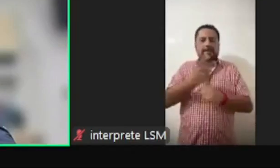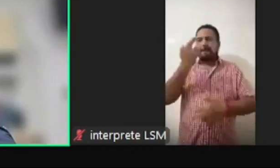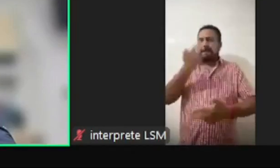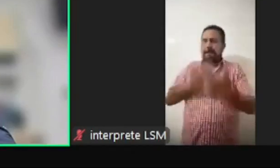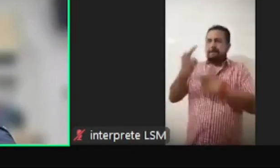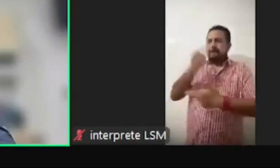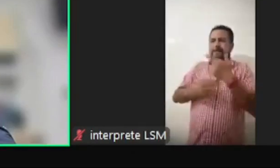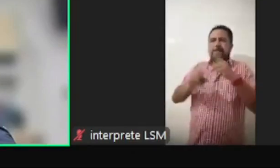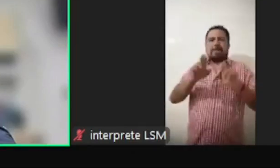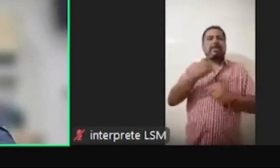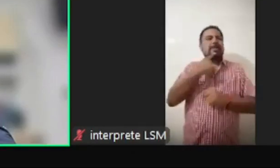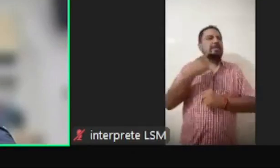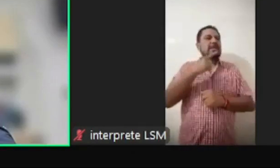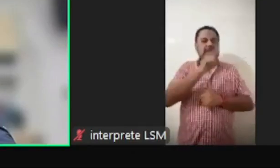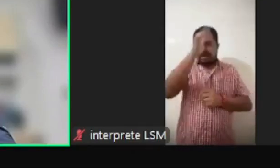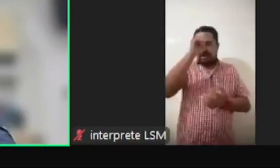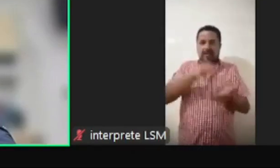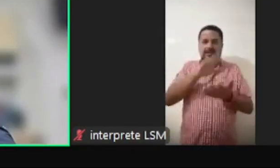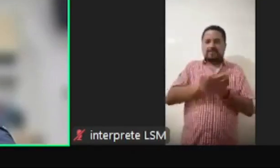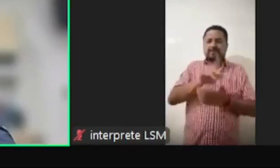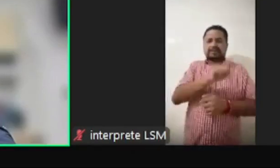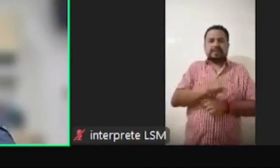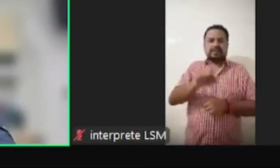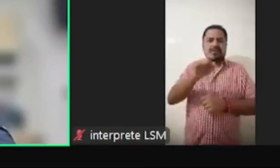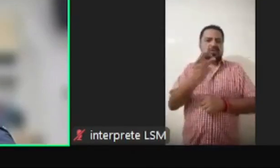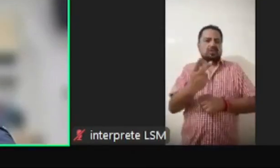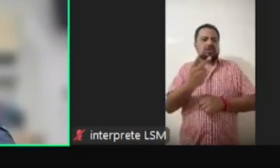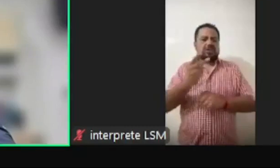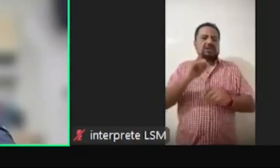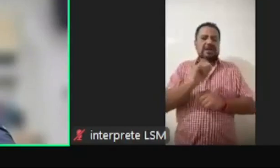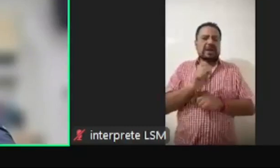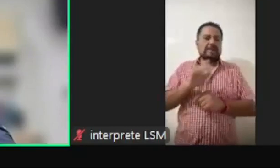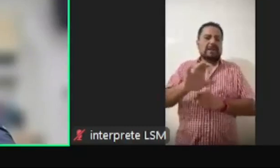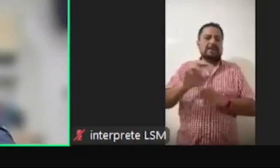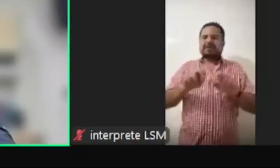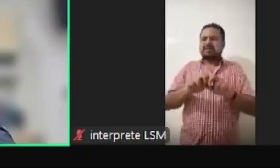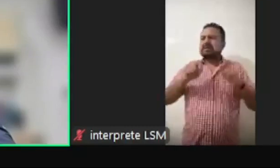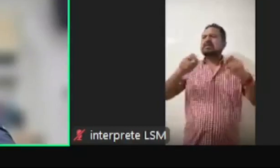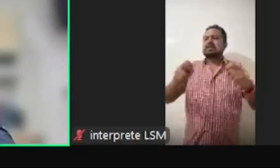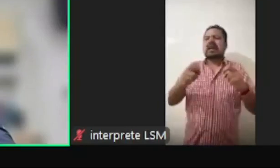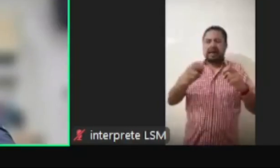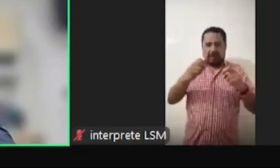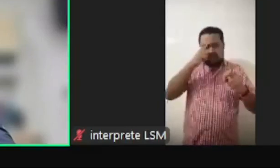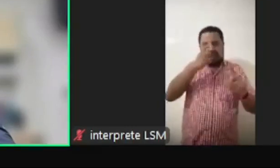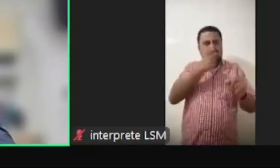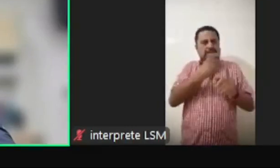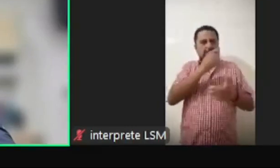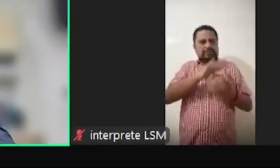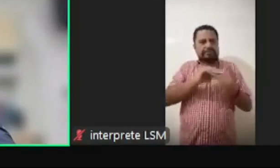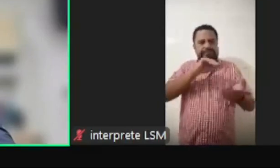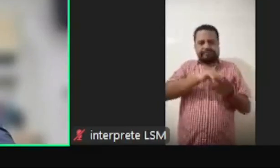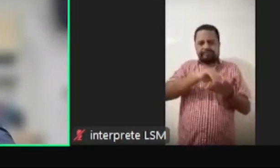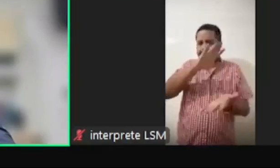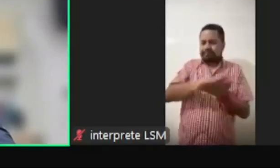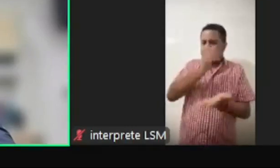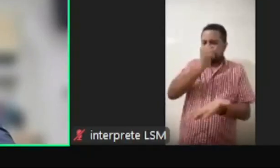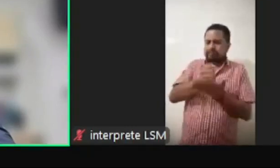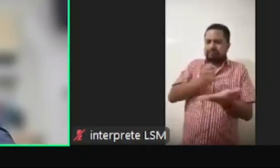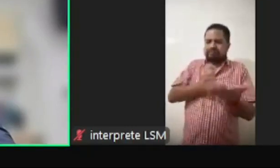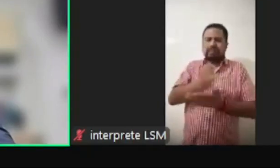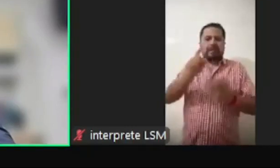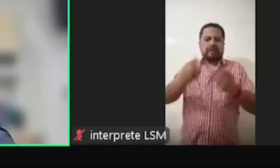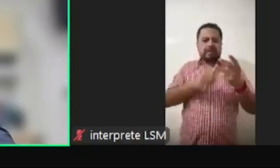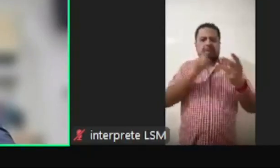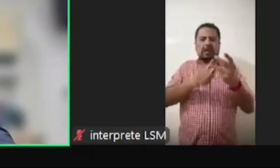de impugnación el acuerdo 102 del Consejo General del IEPC en los términos y para los efectos precisados en esta sentencia. Tercero, con